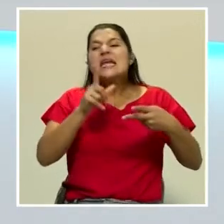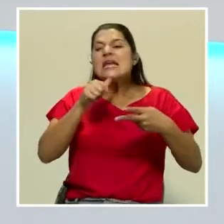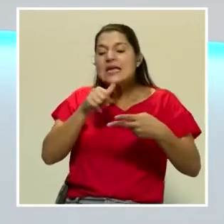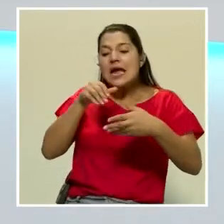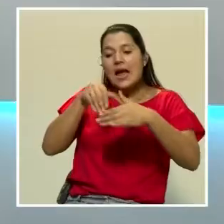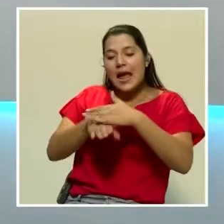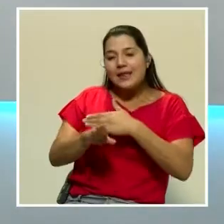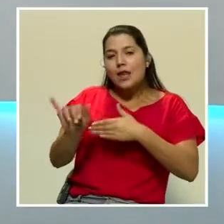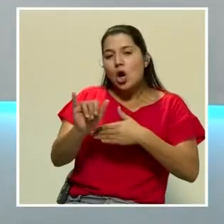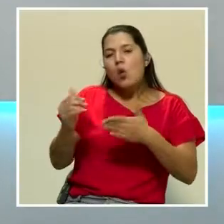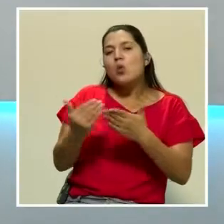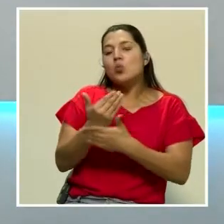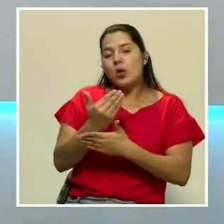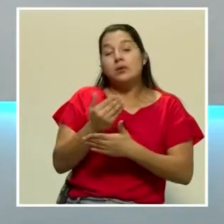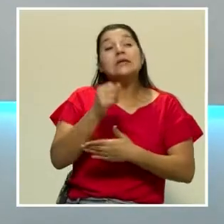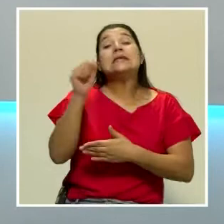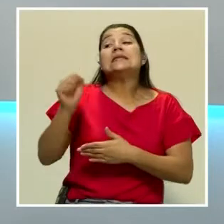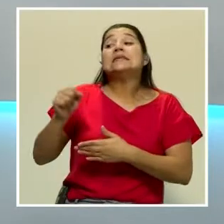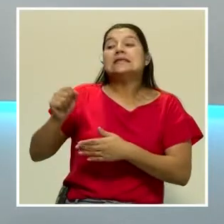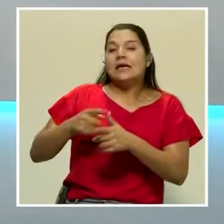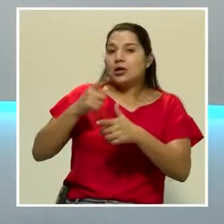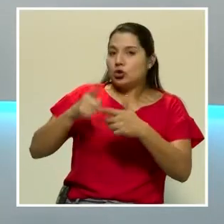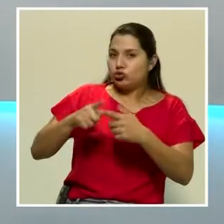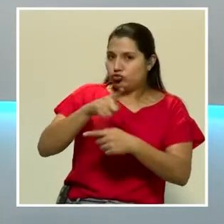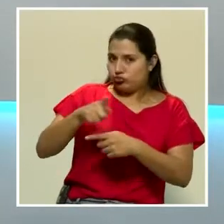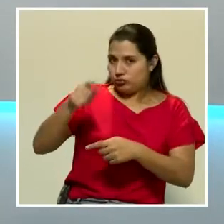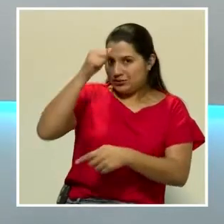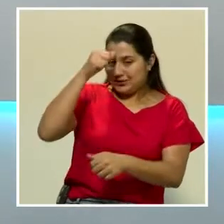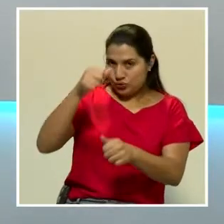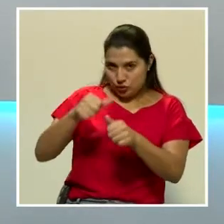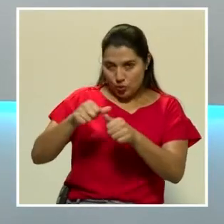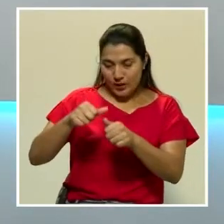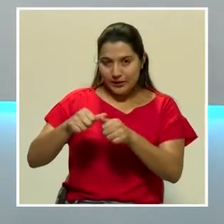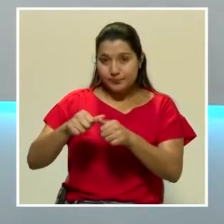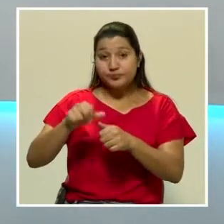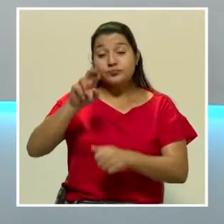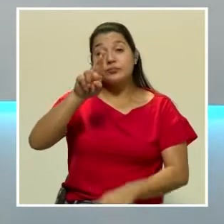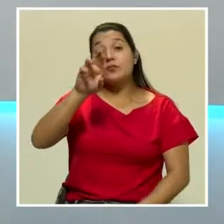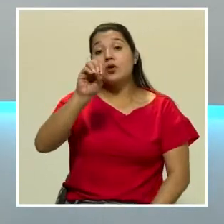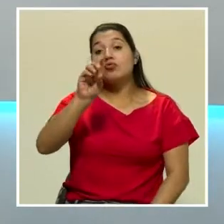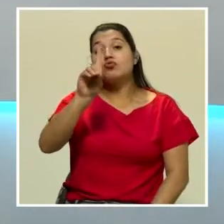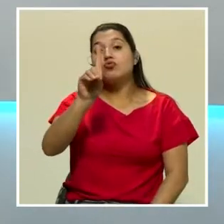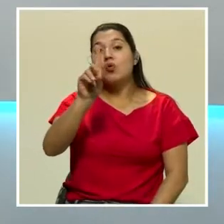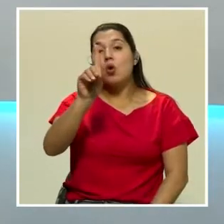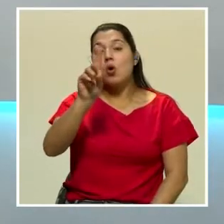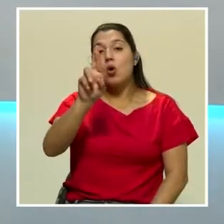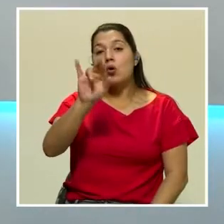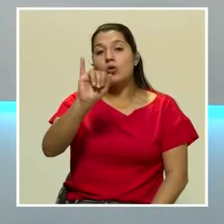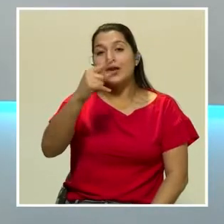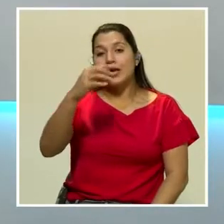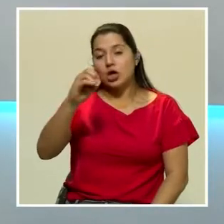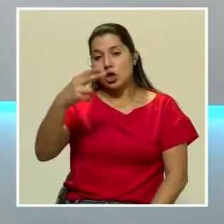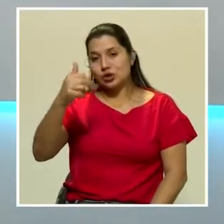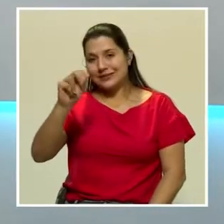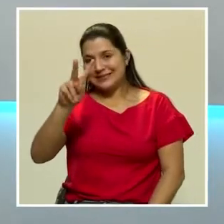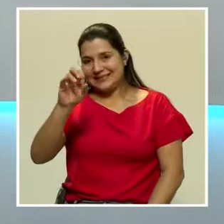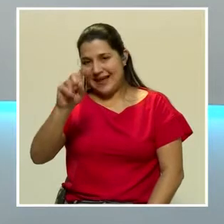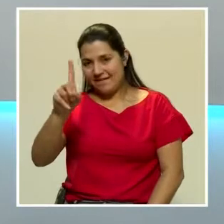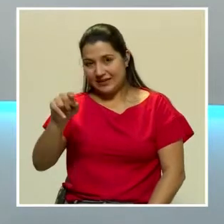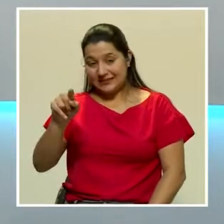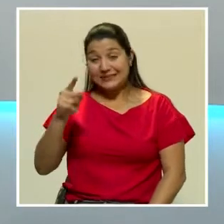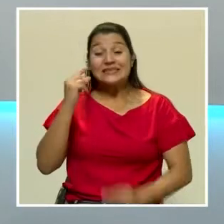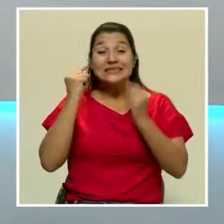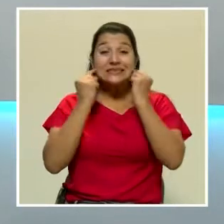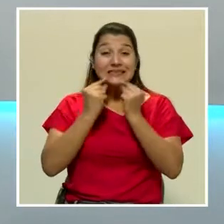Eisel. Así es, don Ernesto. Bueno, para recordarle entonces a los televidentes, don Rodrigo Chávez, quien era ministro de Hacienda desde el